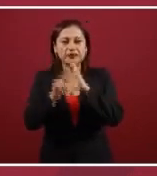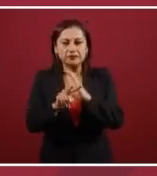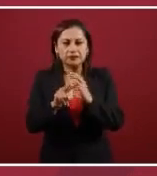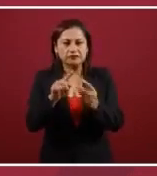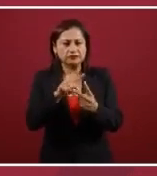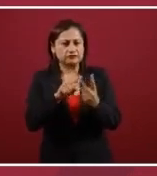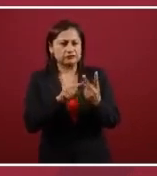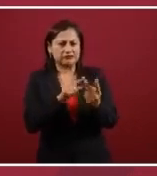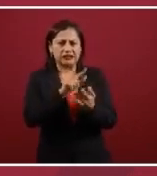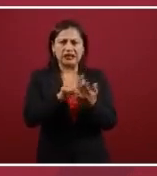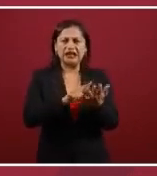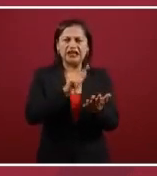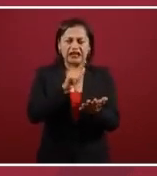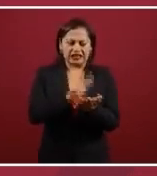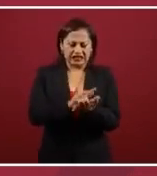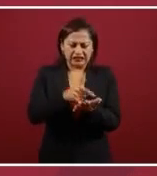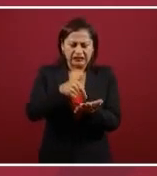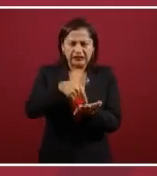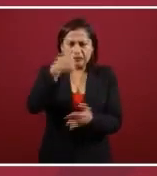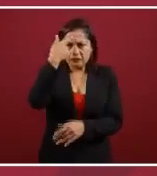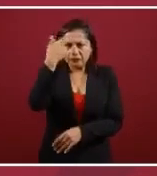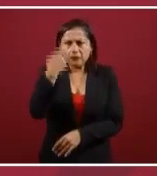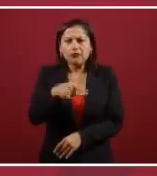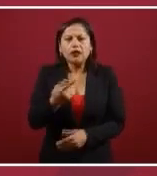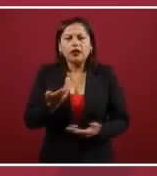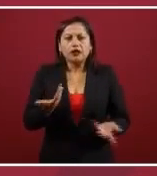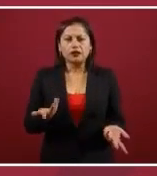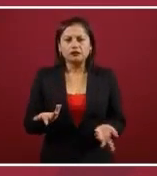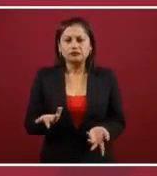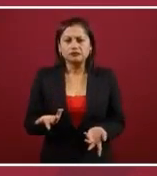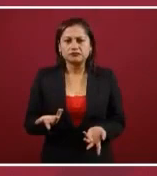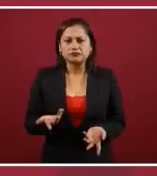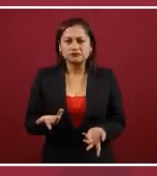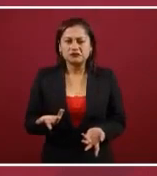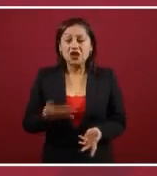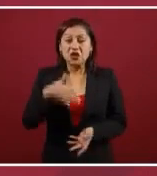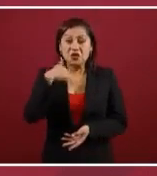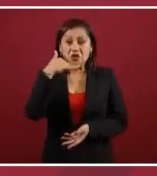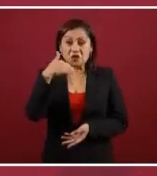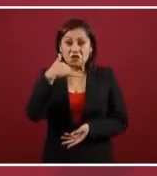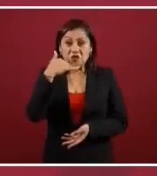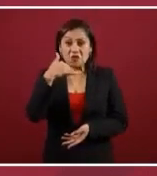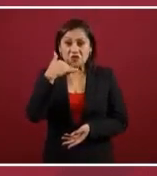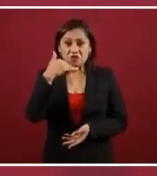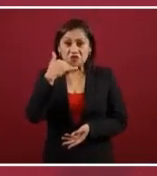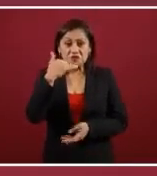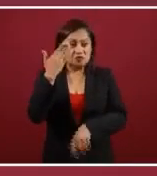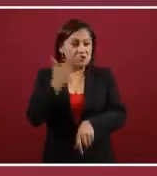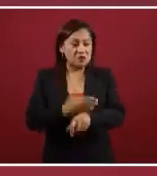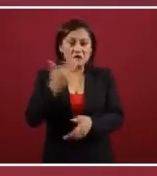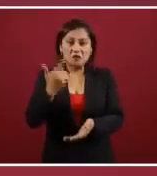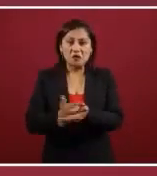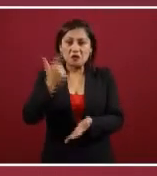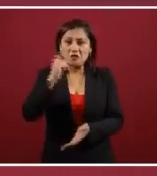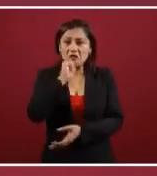¿Para qué servía la ley de anticorrupción si la corrupción no estaba considerada como delito grave?